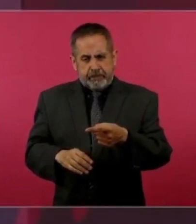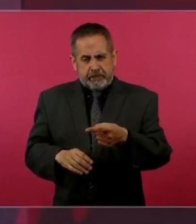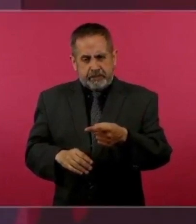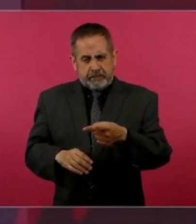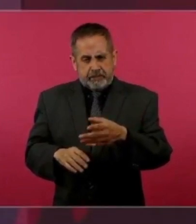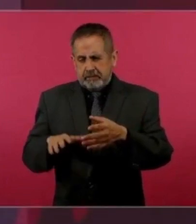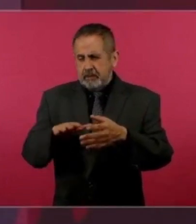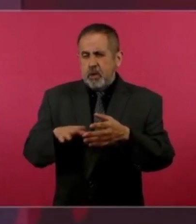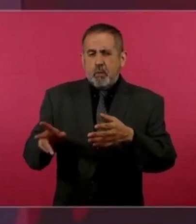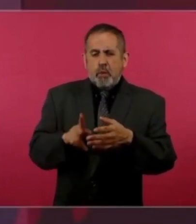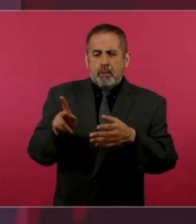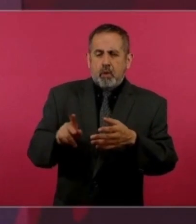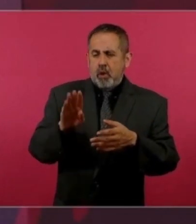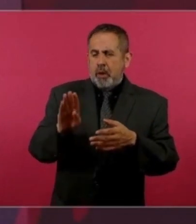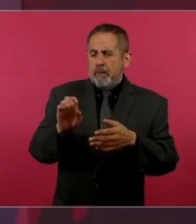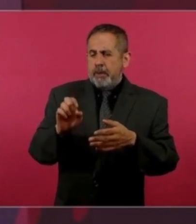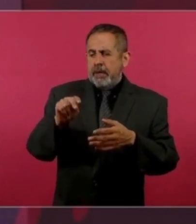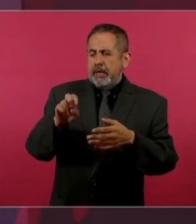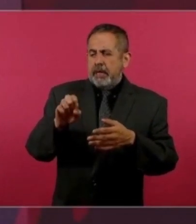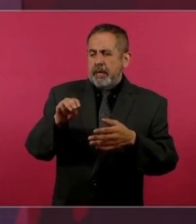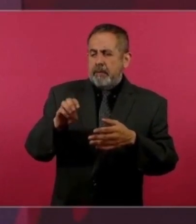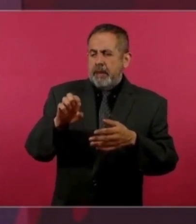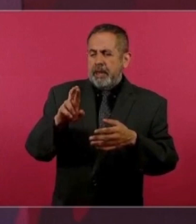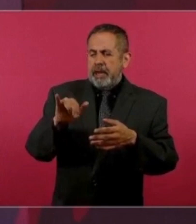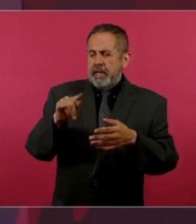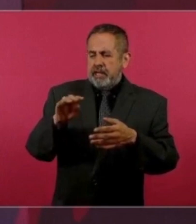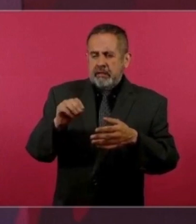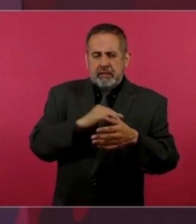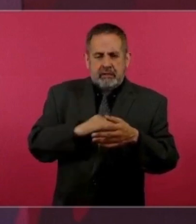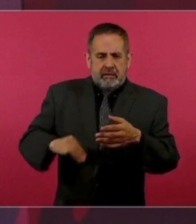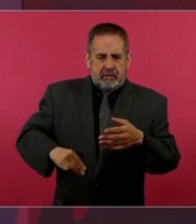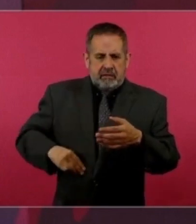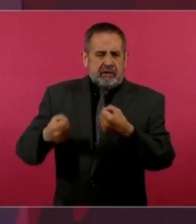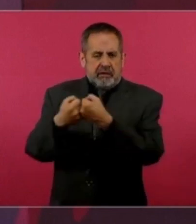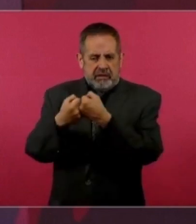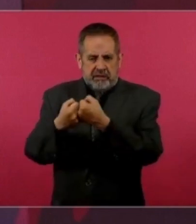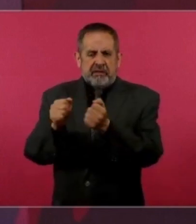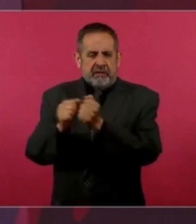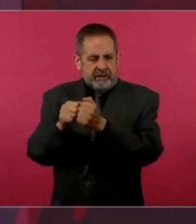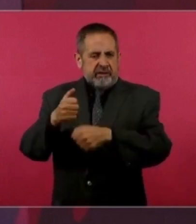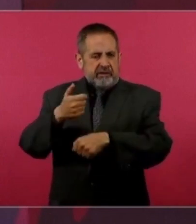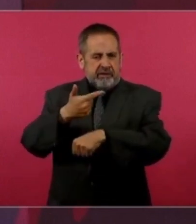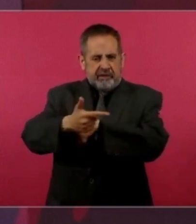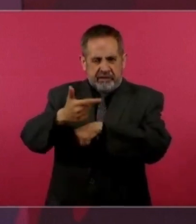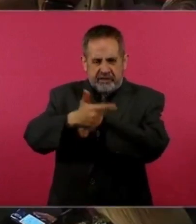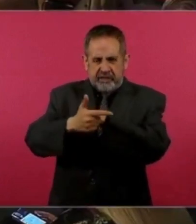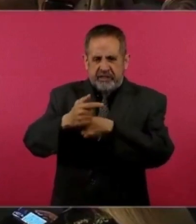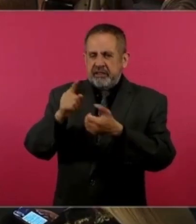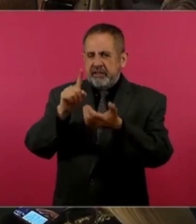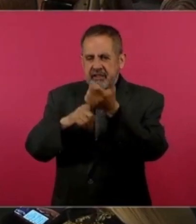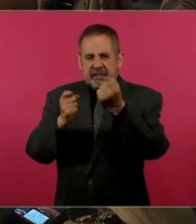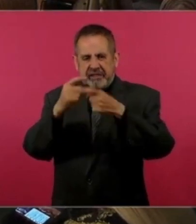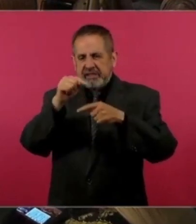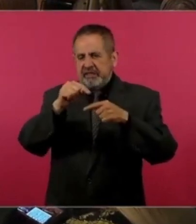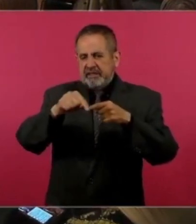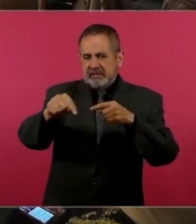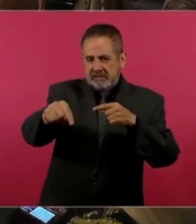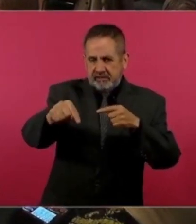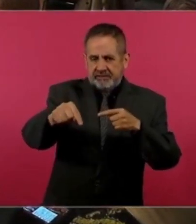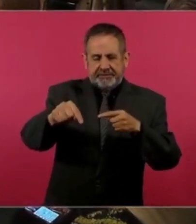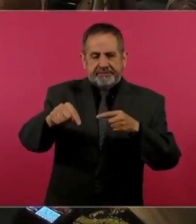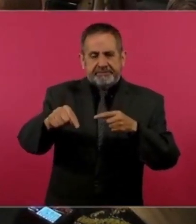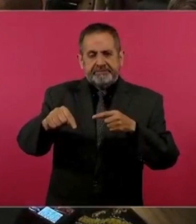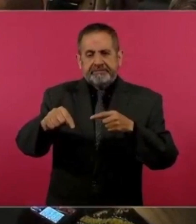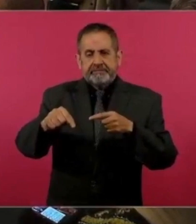Benemérito, que es un municipio limítrofe con Guatemala, en algunas comunidades,